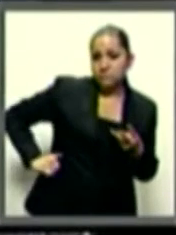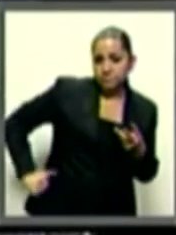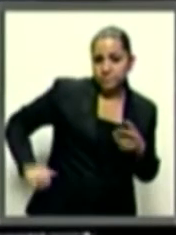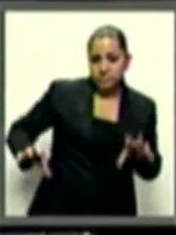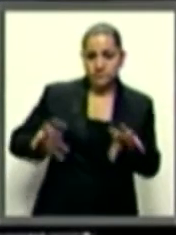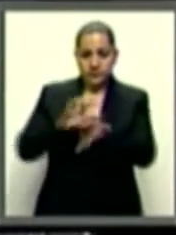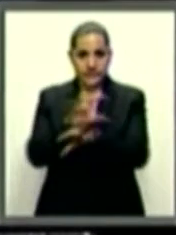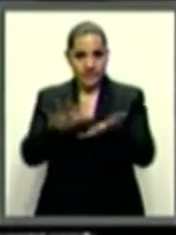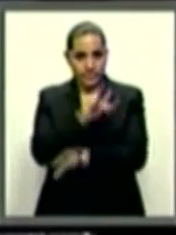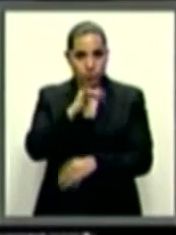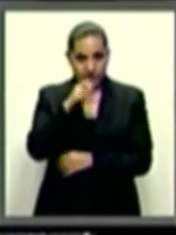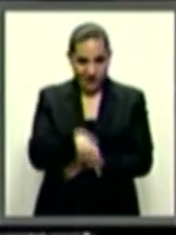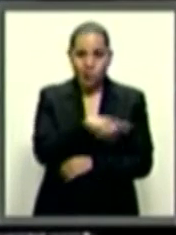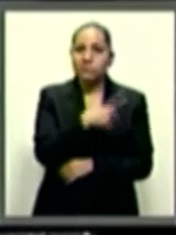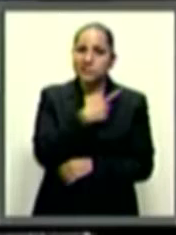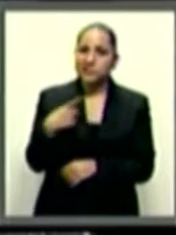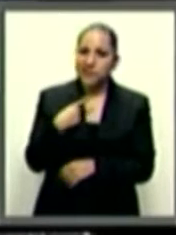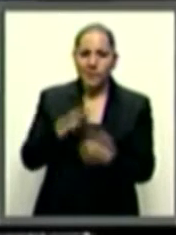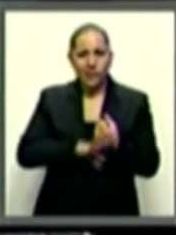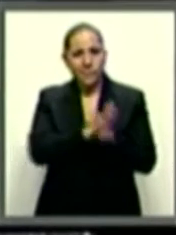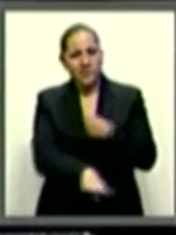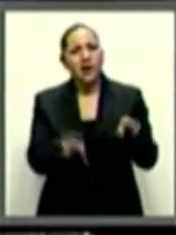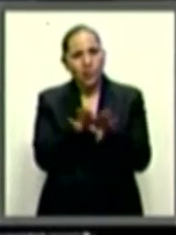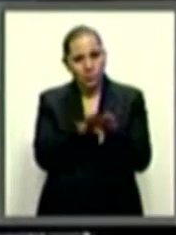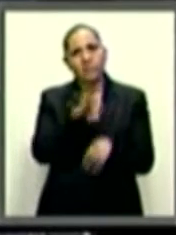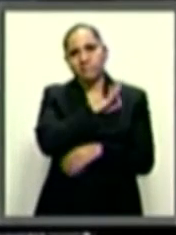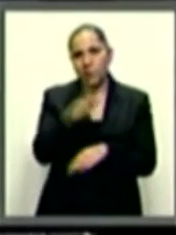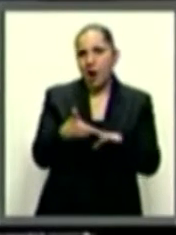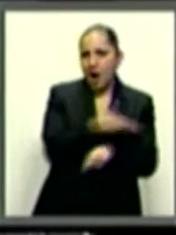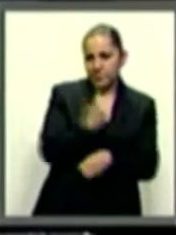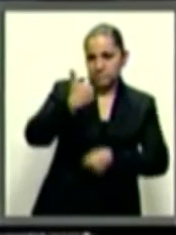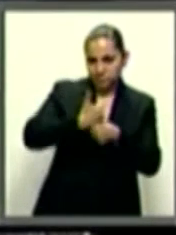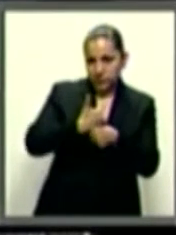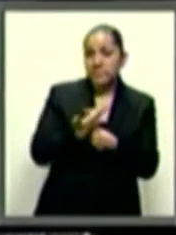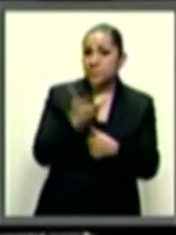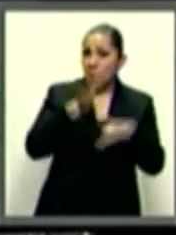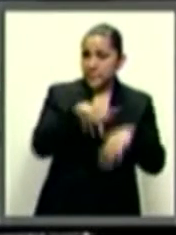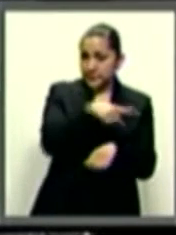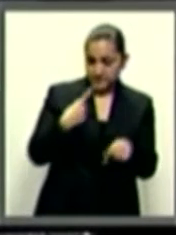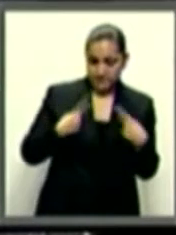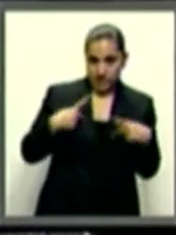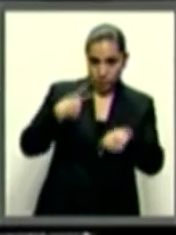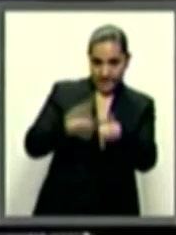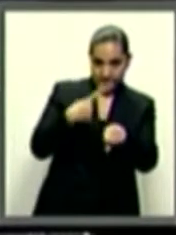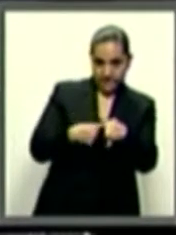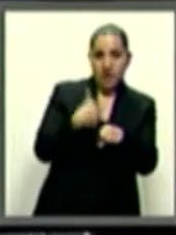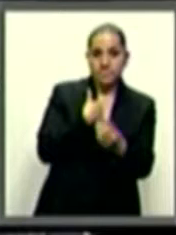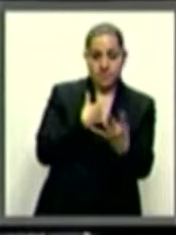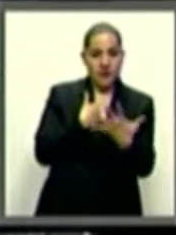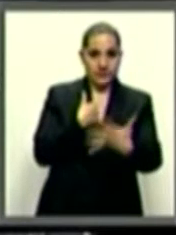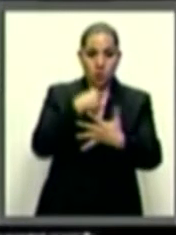y tratamiento temprano. Se identifican 5 etapas en la insuficiencia renal. Cuando el enfermo se ubica en las primeras